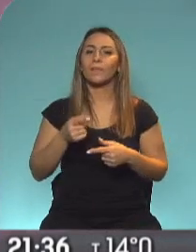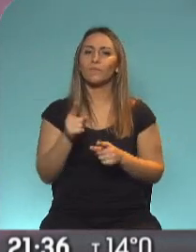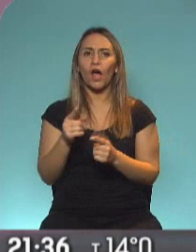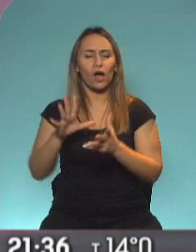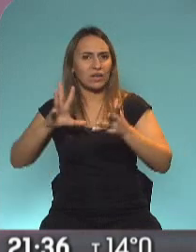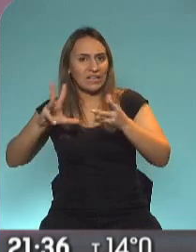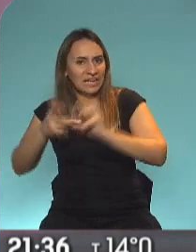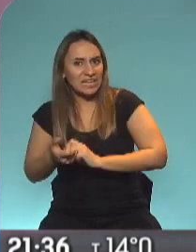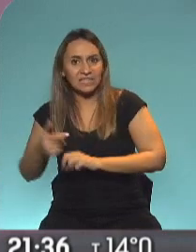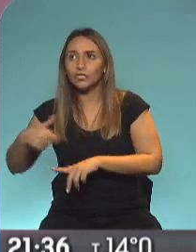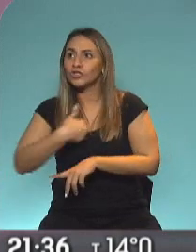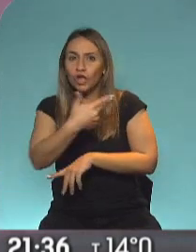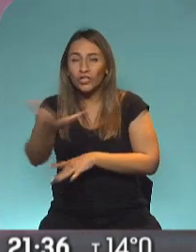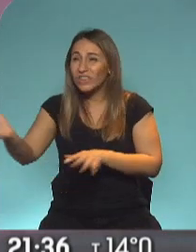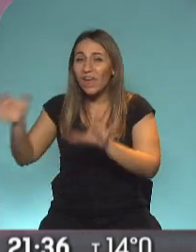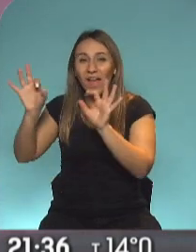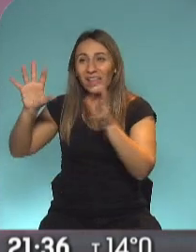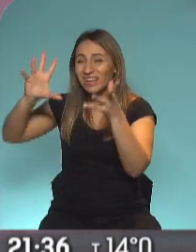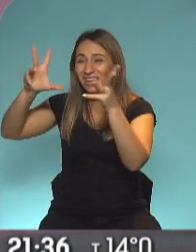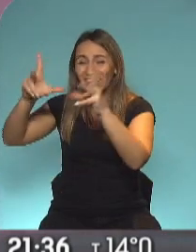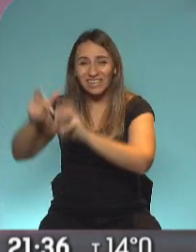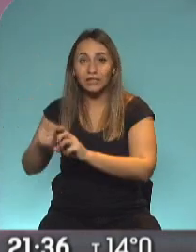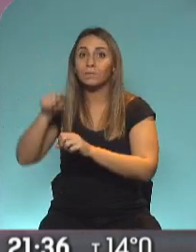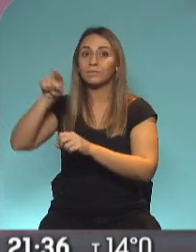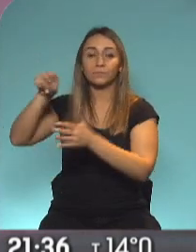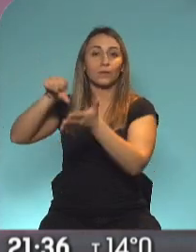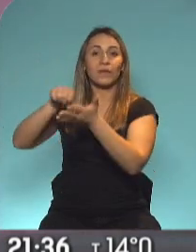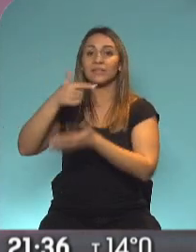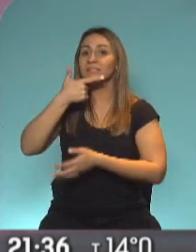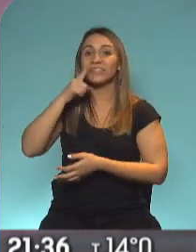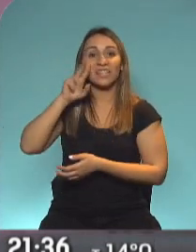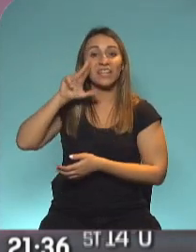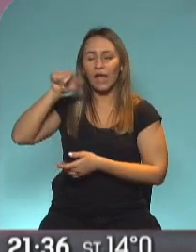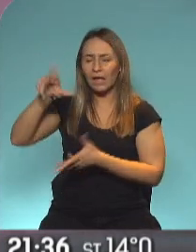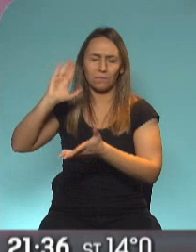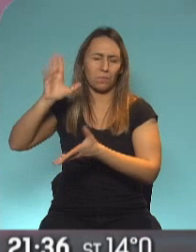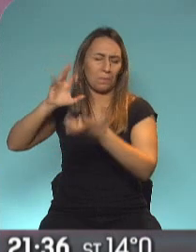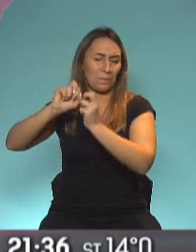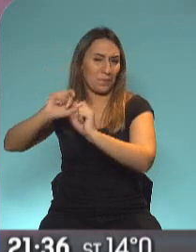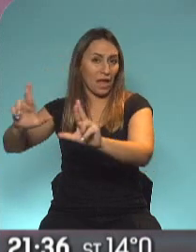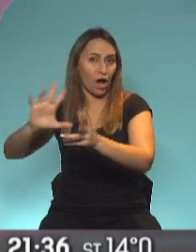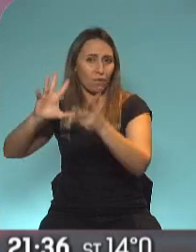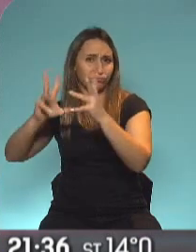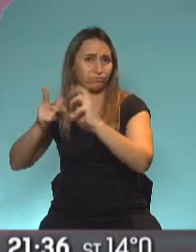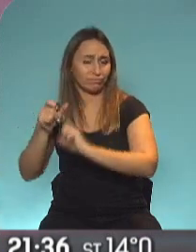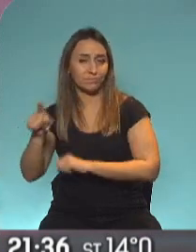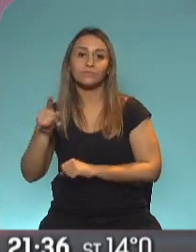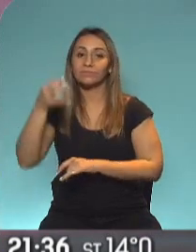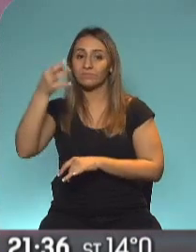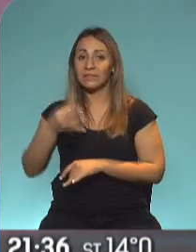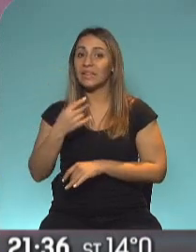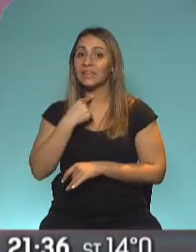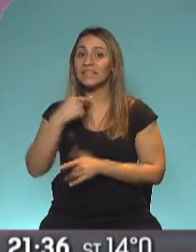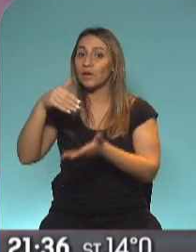humanitaria actual, la decía, es la más grande del mundo. Para que tengan un dato, un número, hay 13 millones